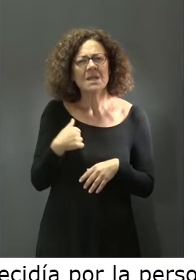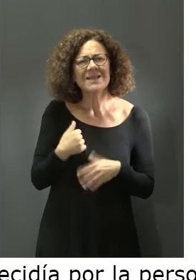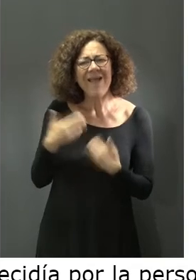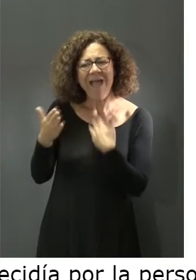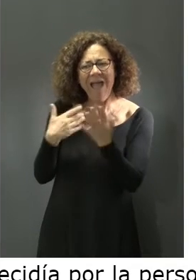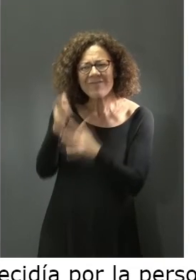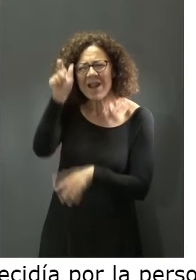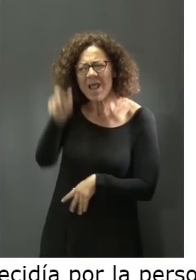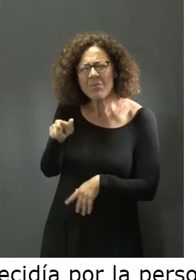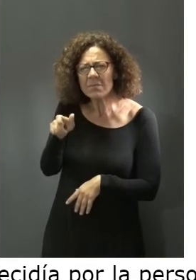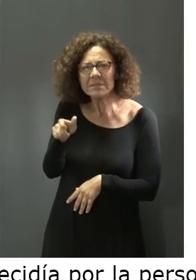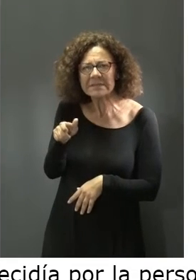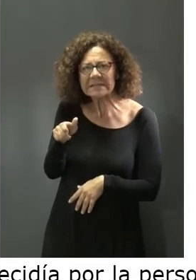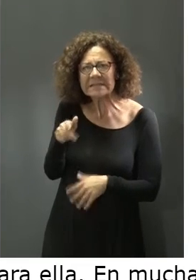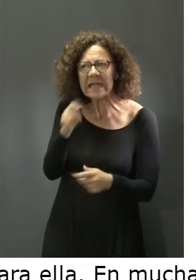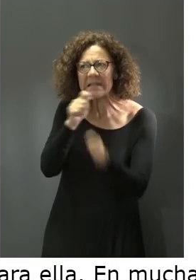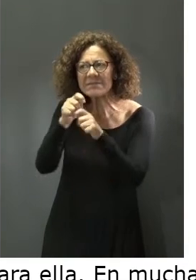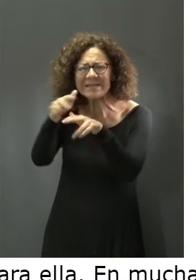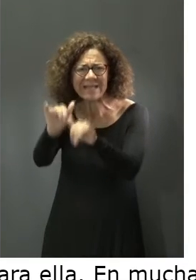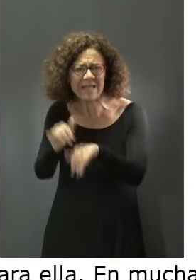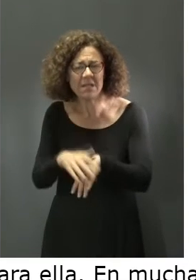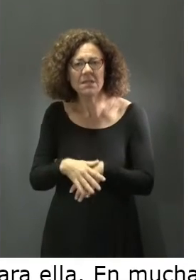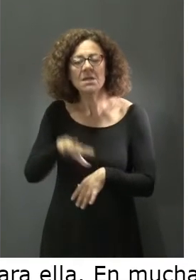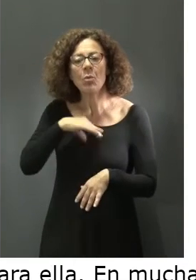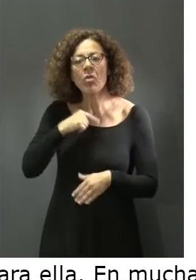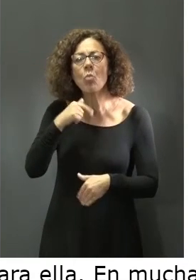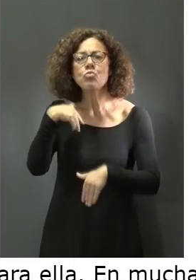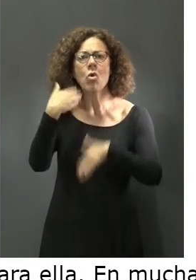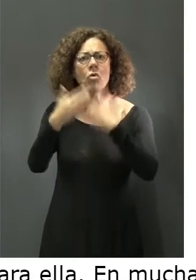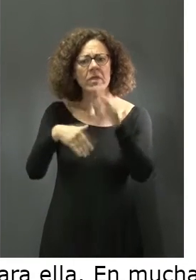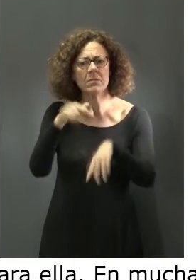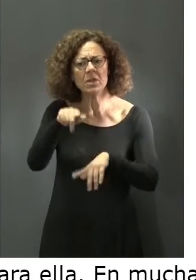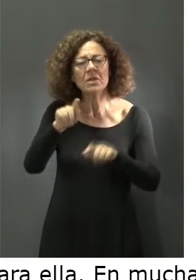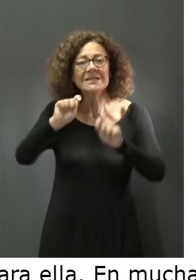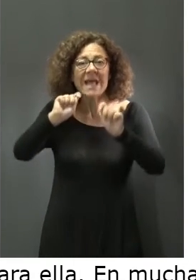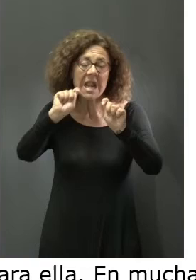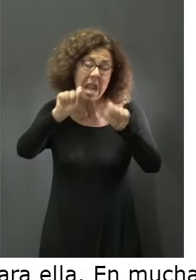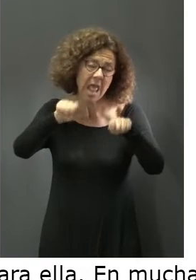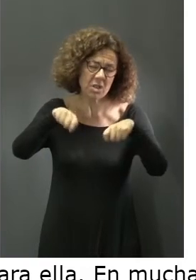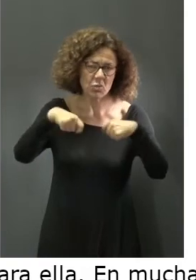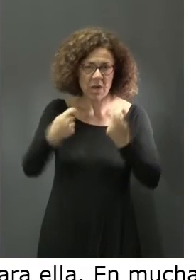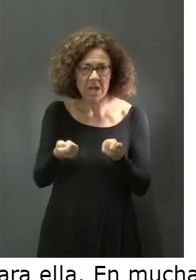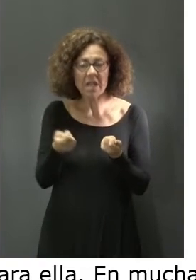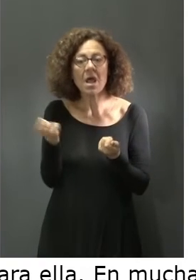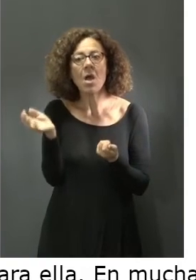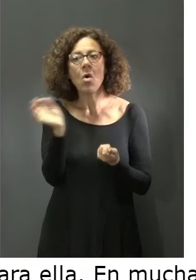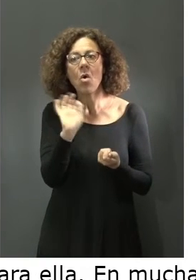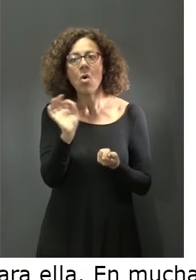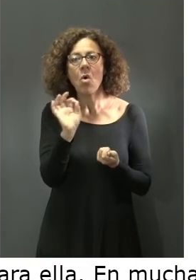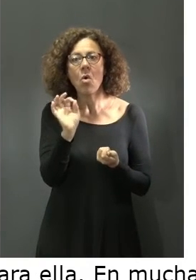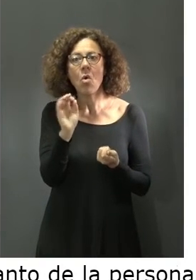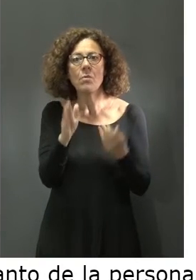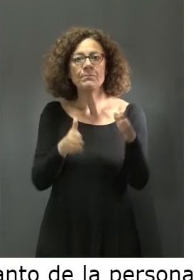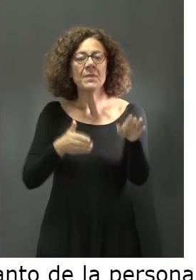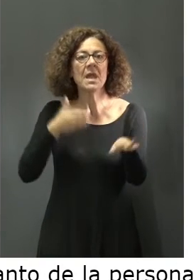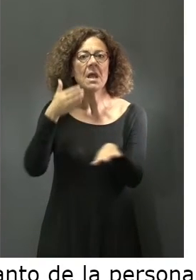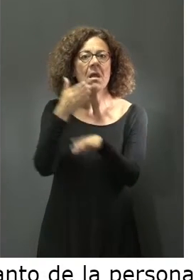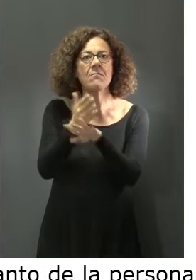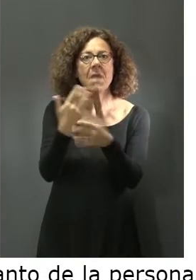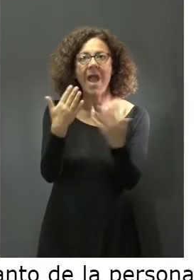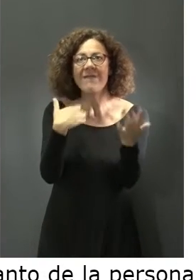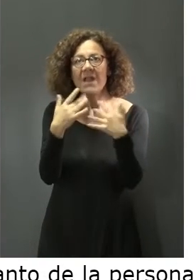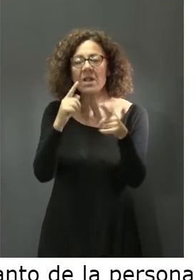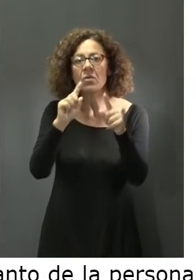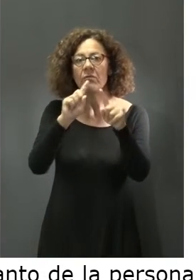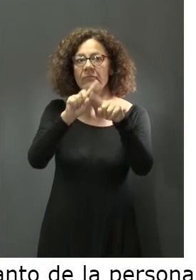ni siquiera se le entrevistaba. Es decir, se podía hacer un procedimiento de esta naturaleza oyendo a los parientes,